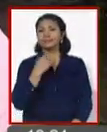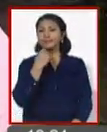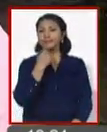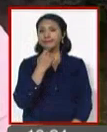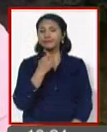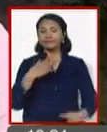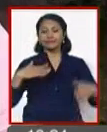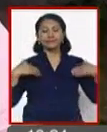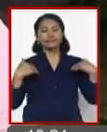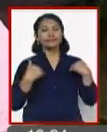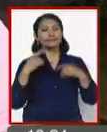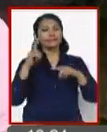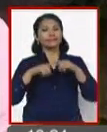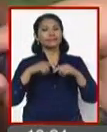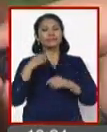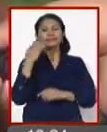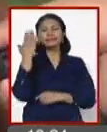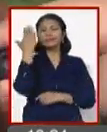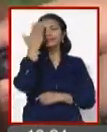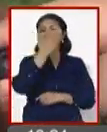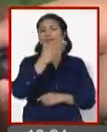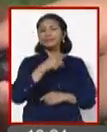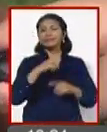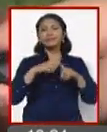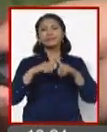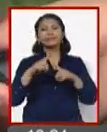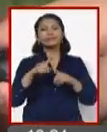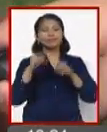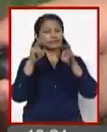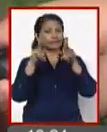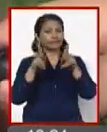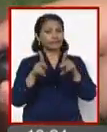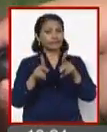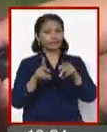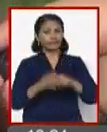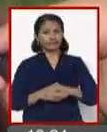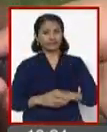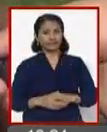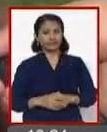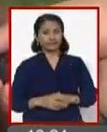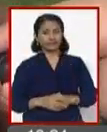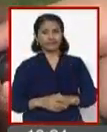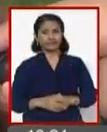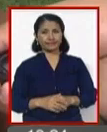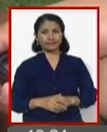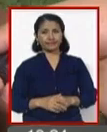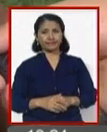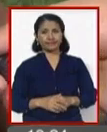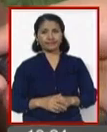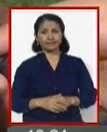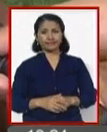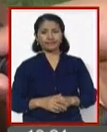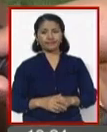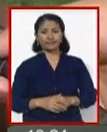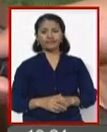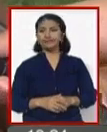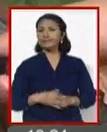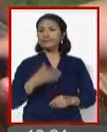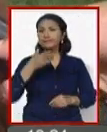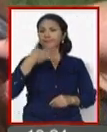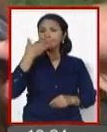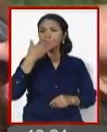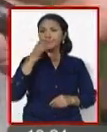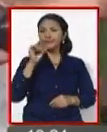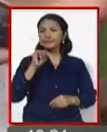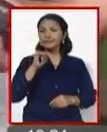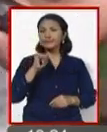dicen que los animales no pueden ver mucho, ¿no? ¿Del humano? Sí. Claro, porque uno, el olfato es como